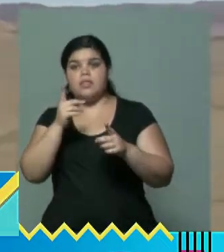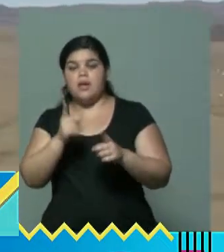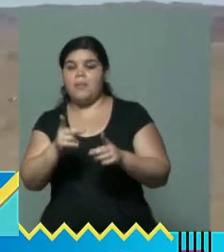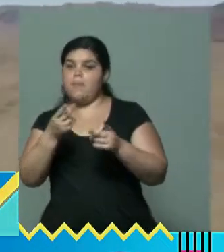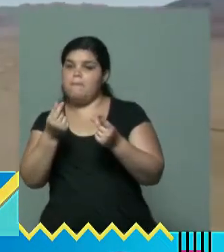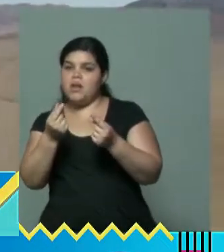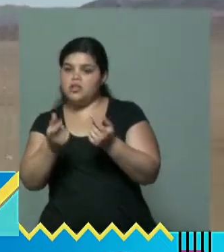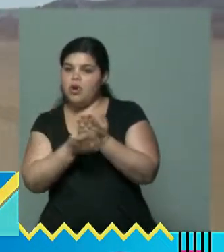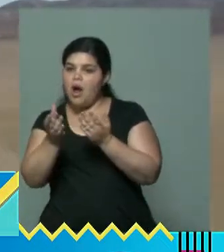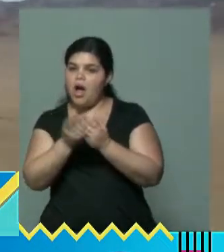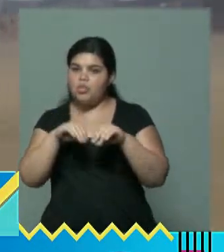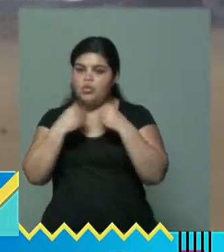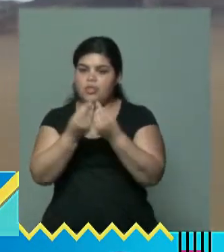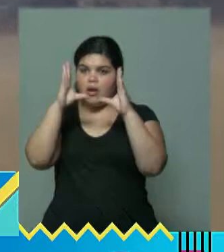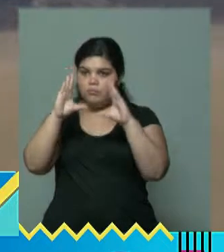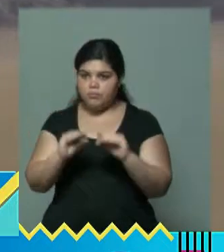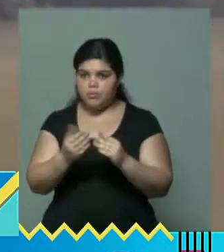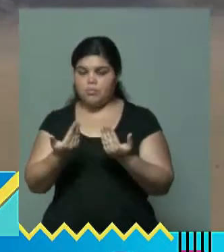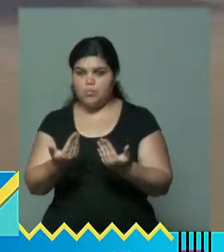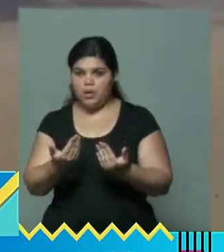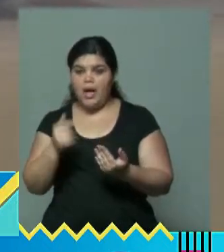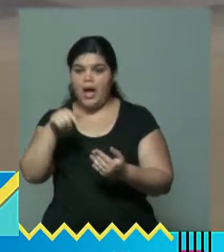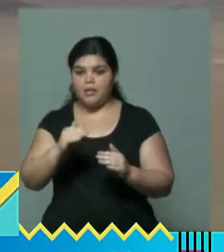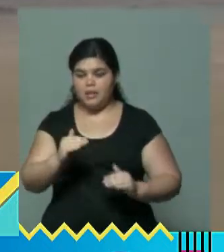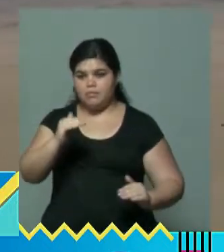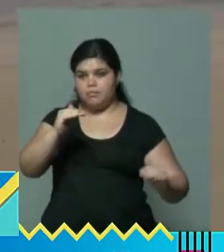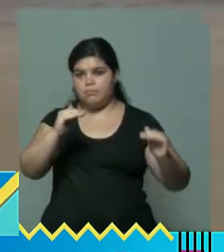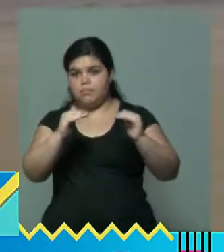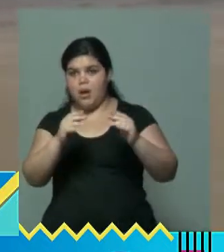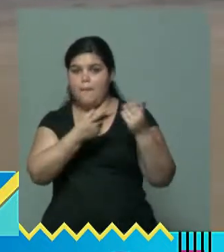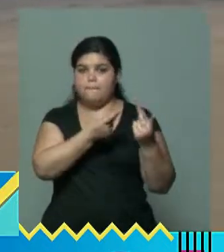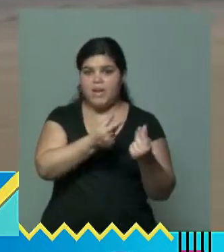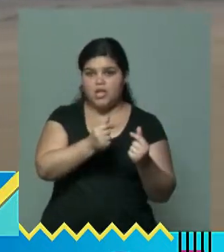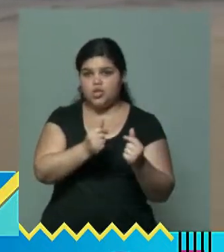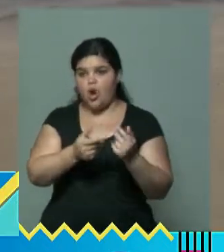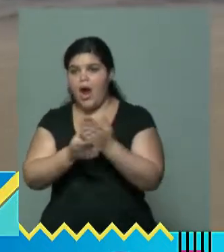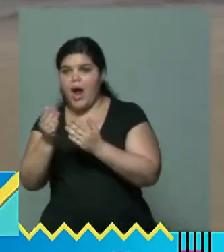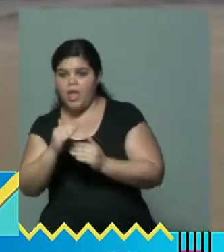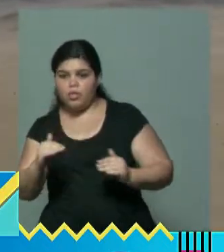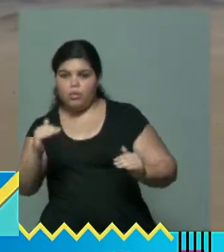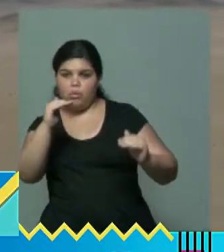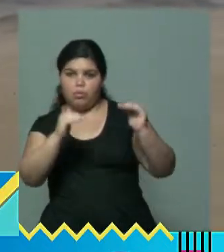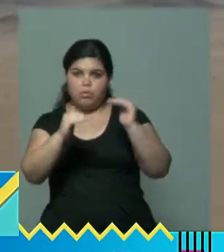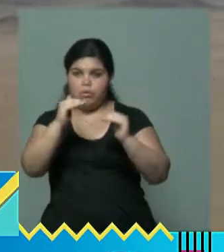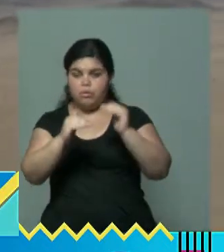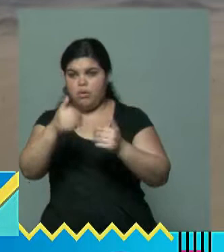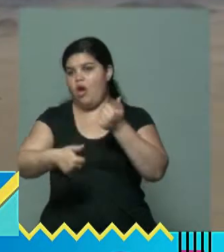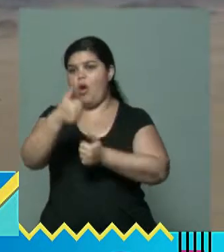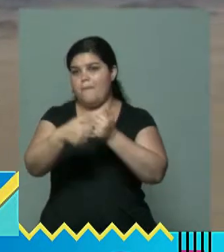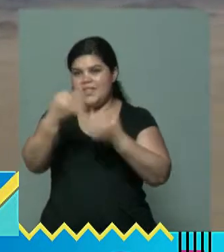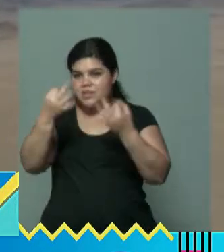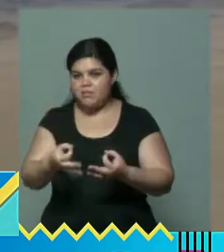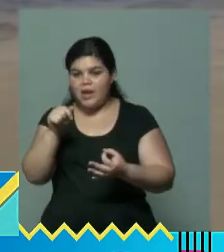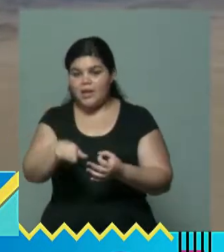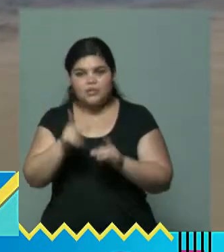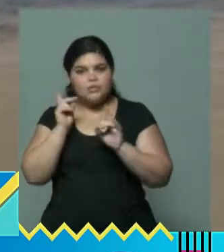que el punto donde se crucen los precios con los costos sea obviamente lo más competitivo posible, y son las otras peleas